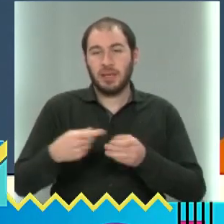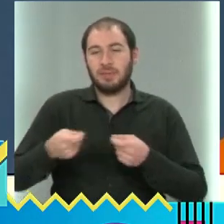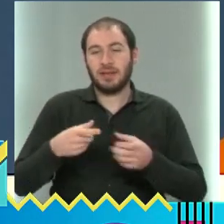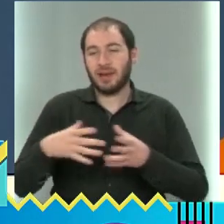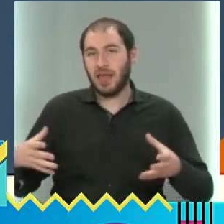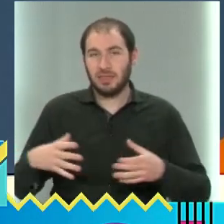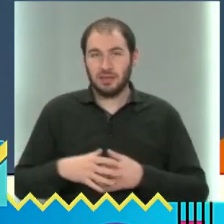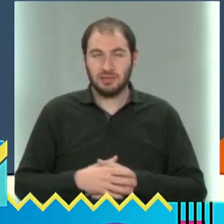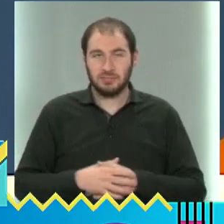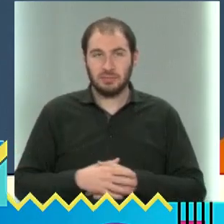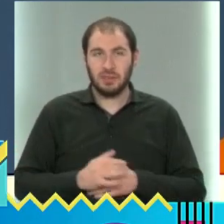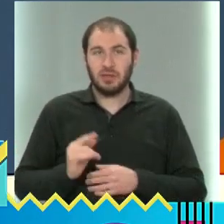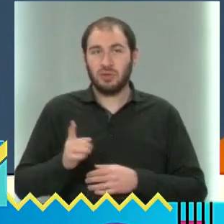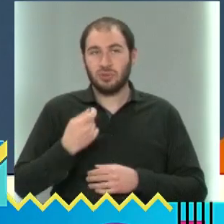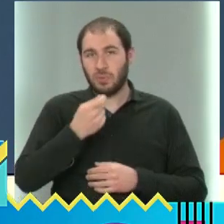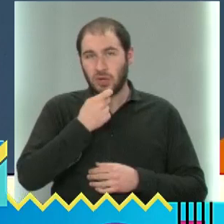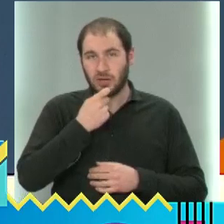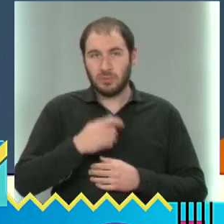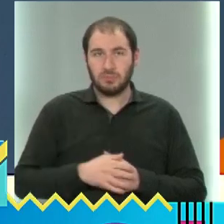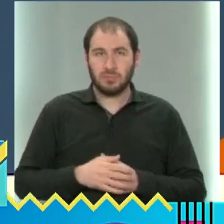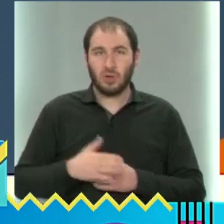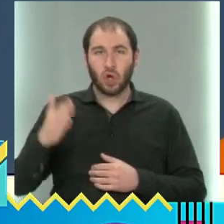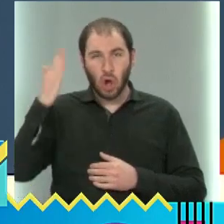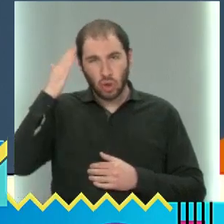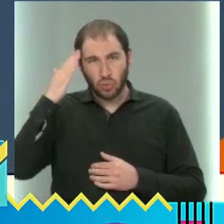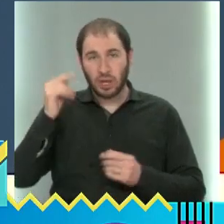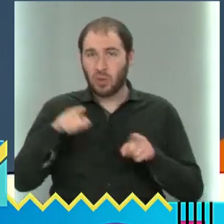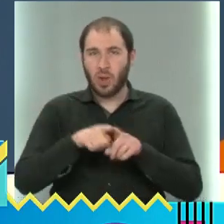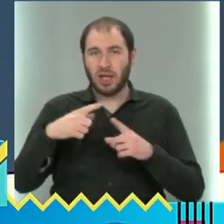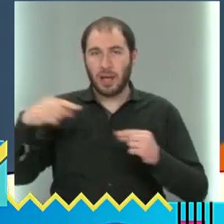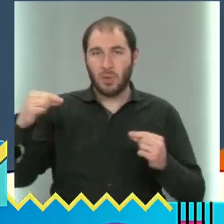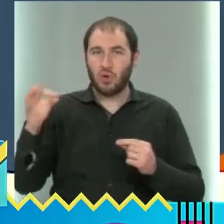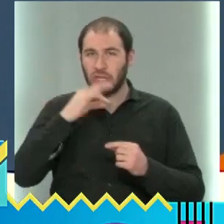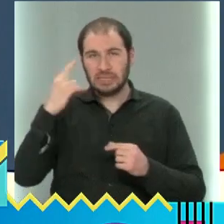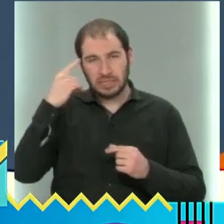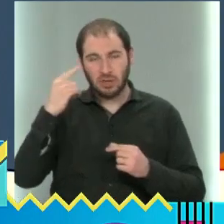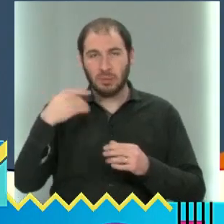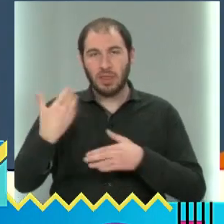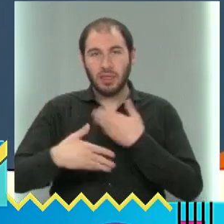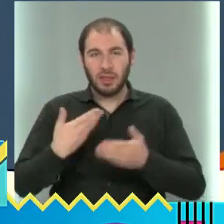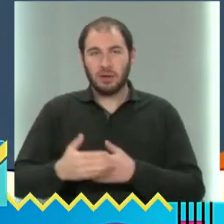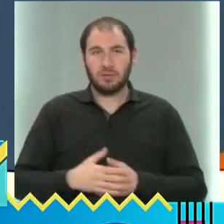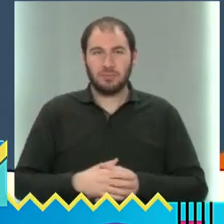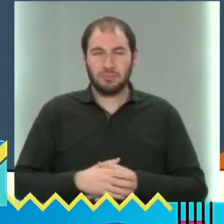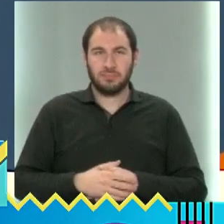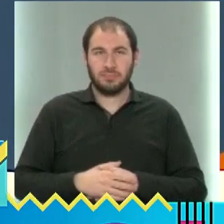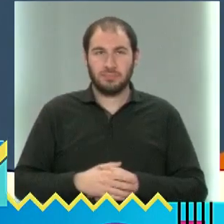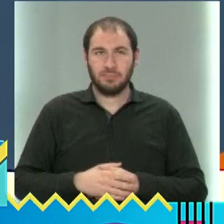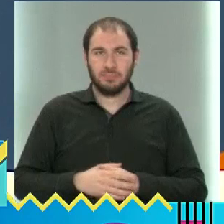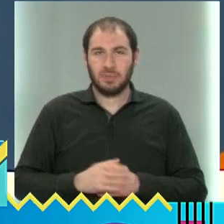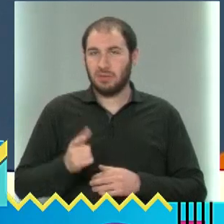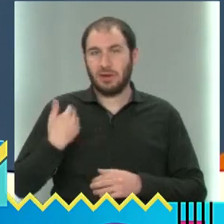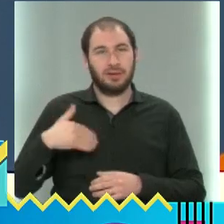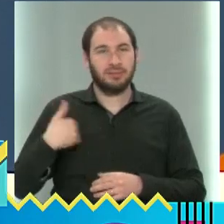empresa. Bien. Si no, tendríamos que tener una cultura como los japoneses o los chinos como para poder hacer cosas.